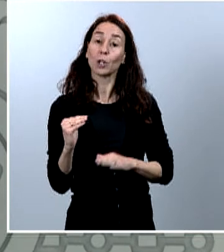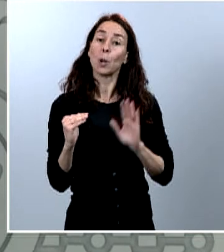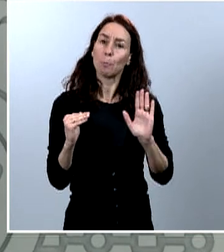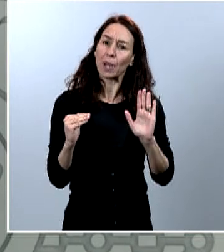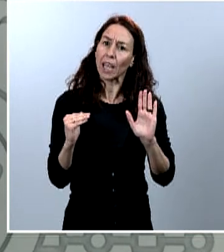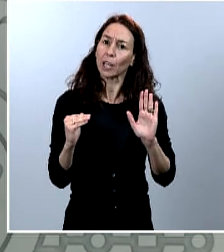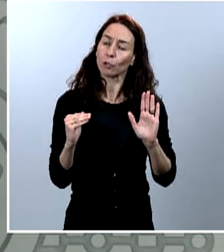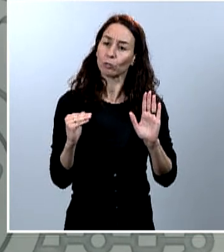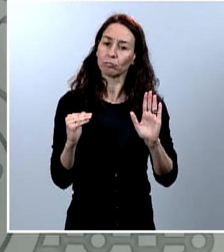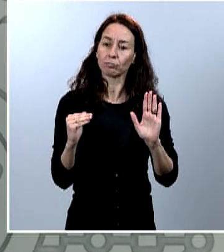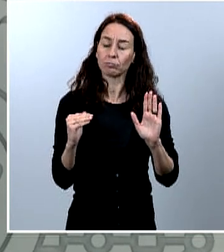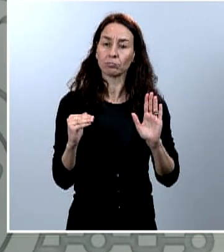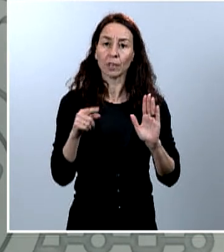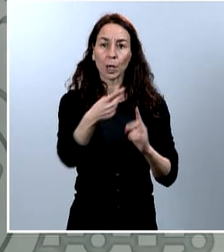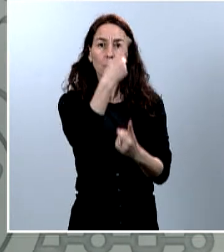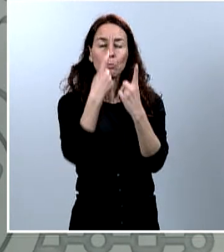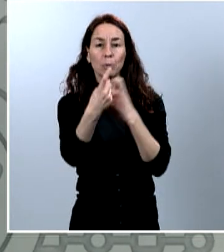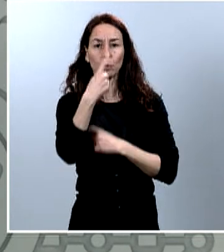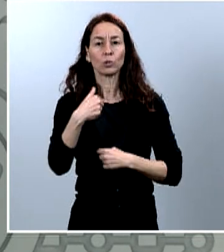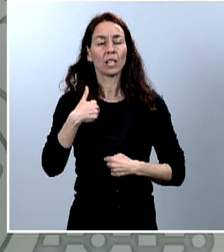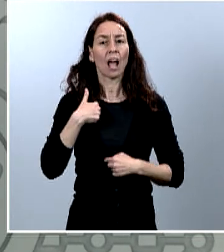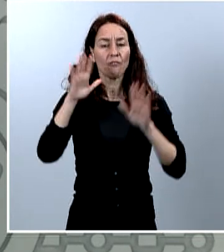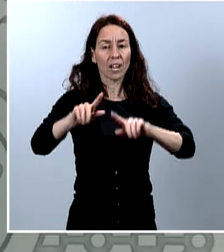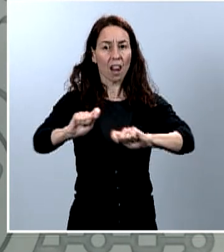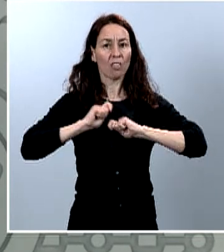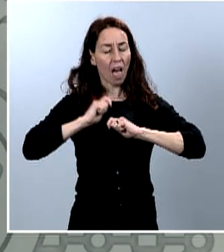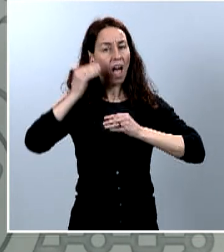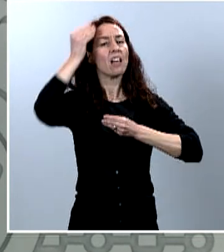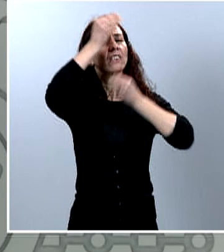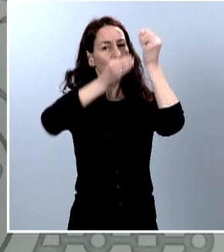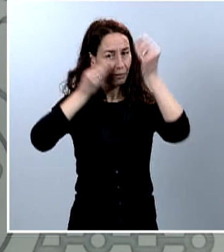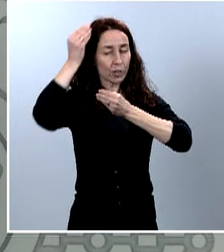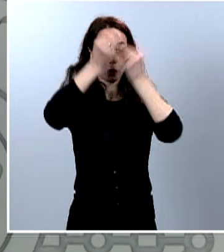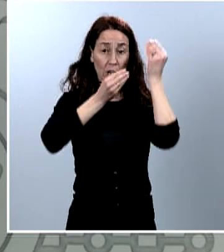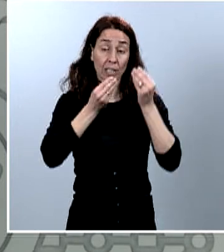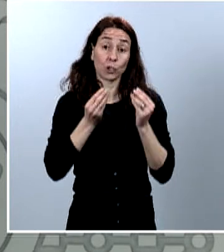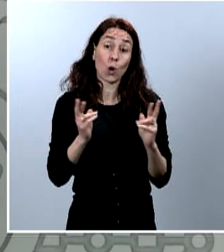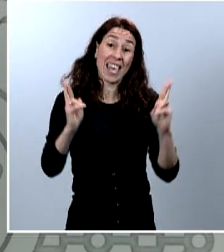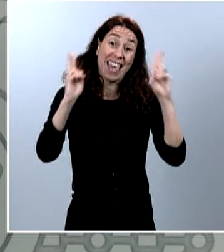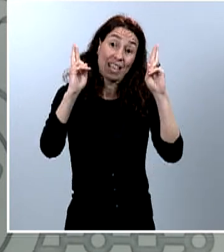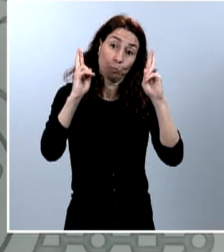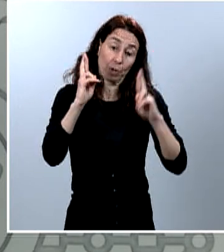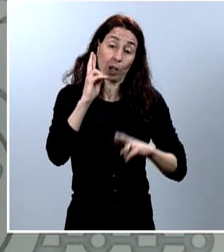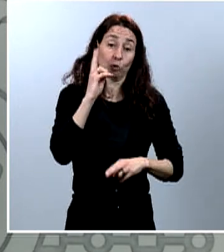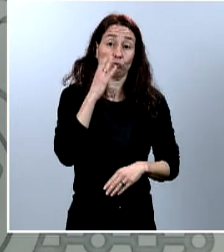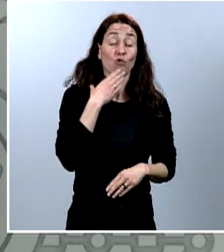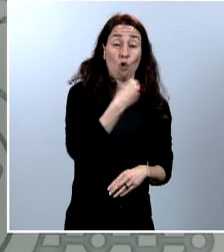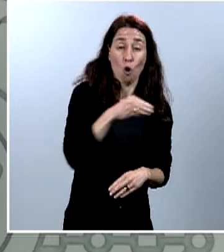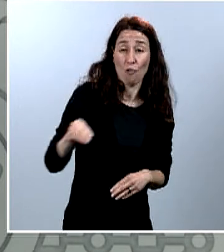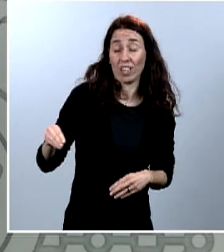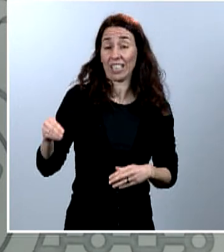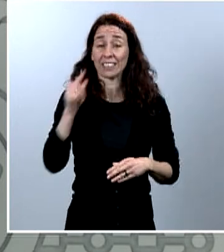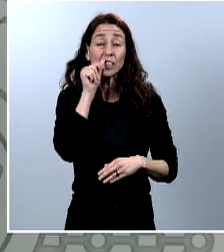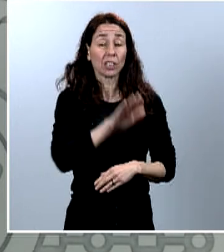nosotros reflexionar sobre este aspecto, y yo espero que a los niños y adolescentes les haya podido servir para entender un poquito por qué estamos haciendo todo